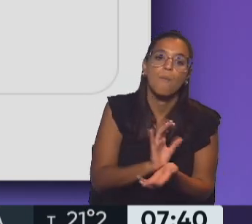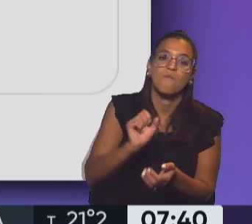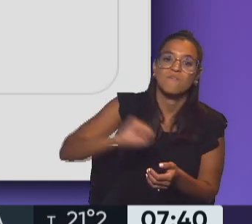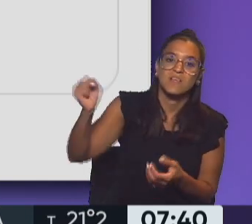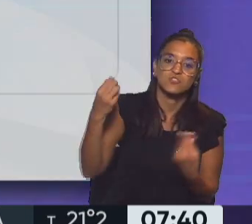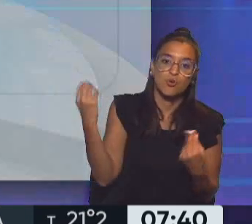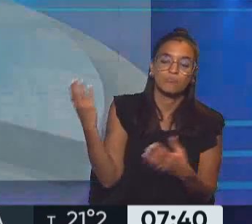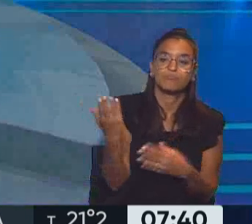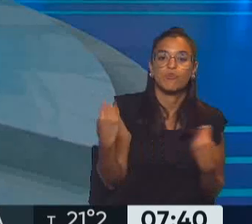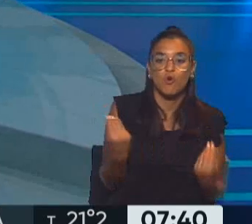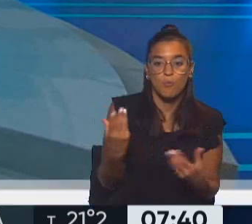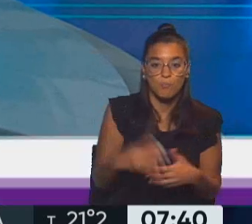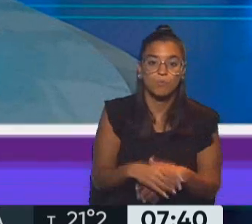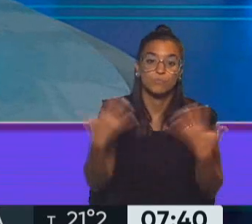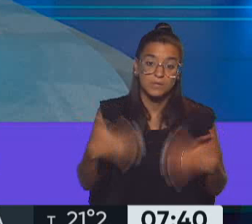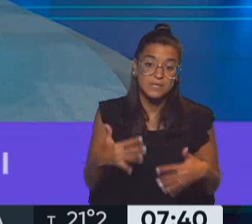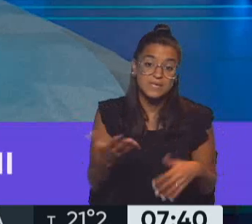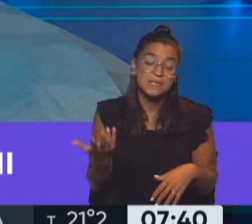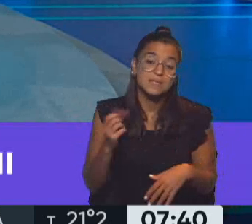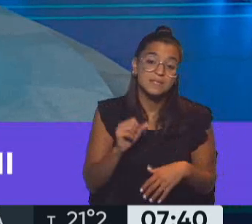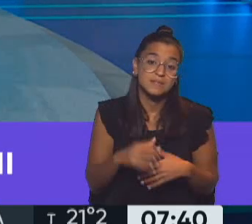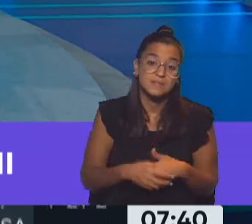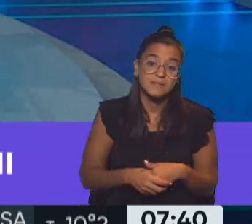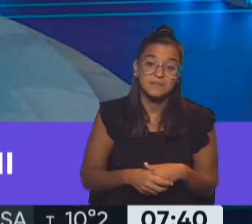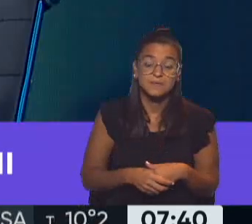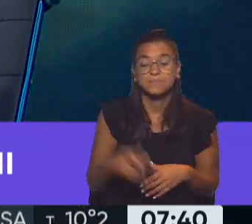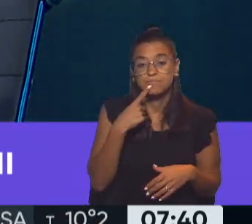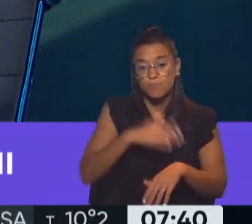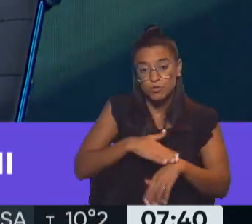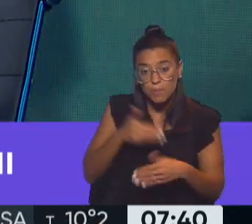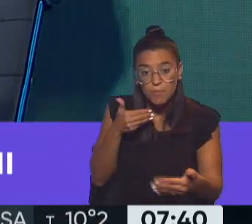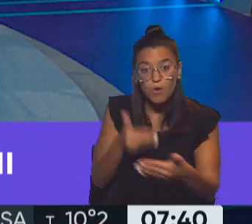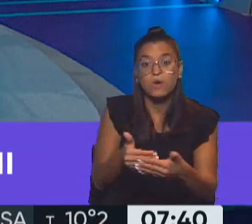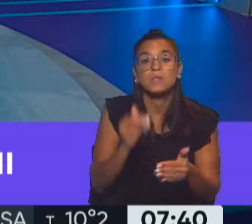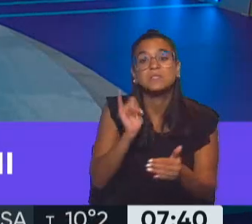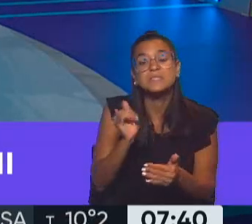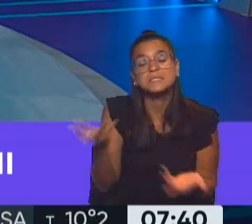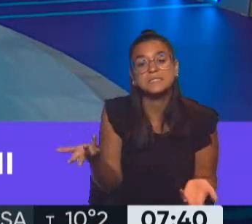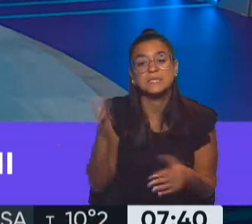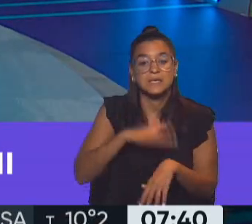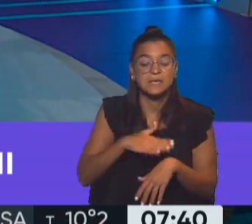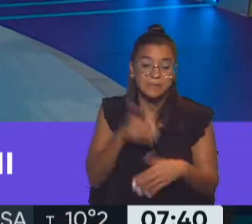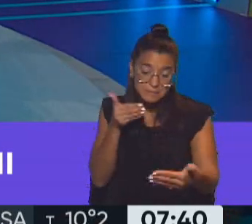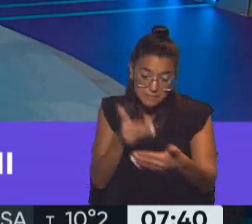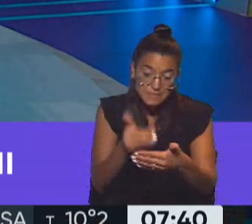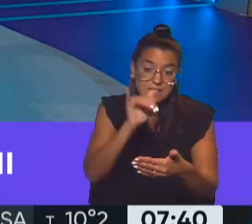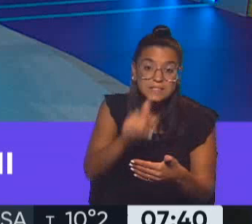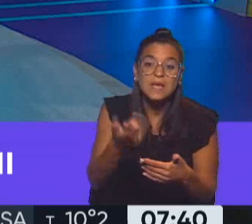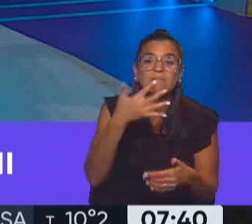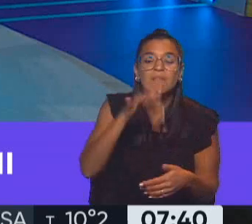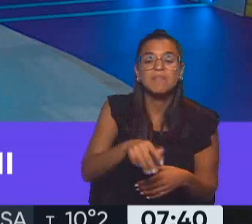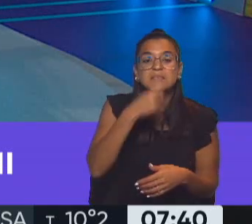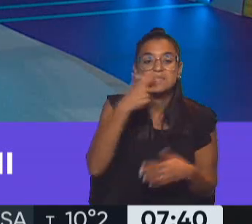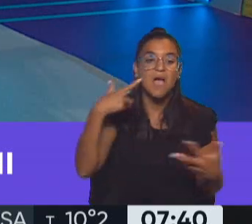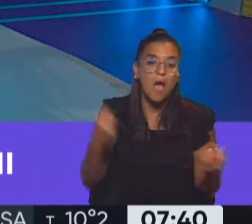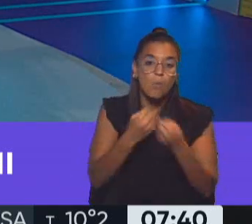Sí. Va a impactar. Bueno, en el corto plazo. En el corto plazo sí, el tema es esto, entender si el